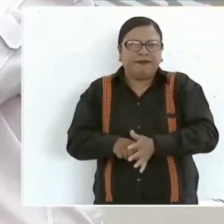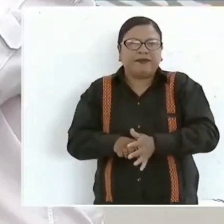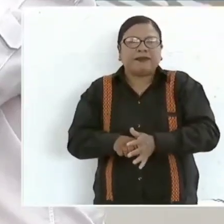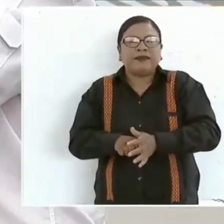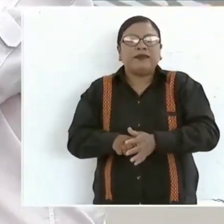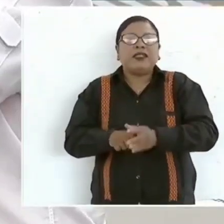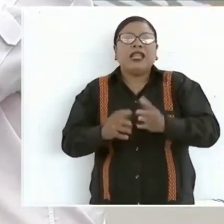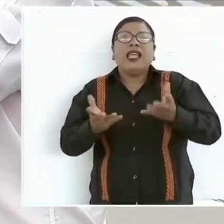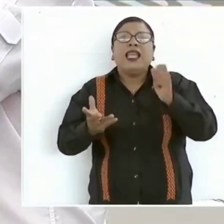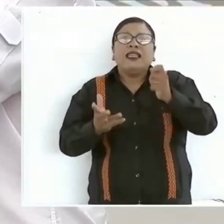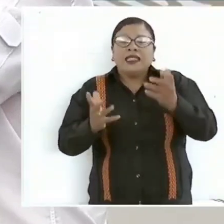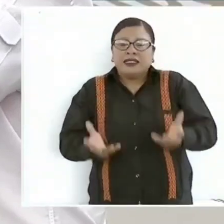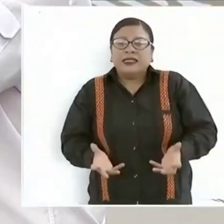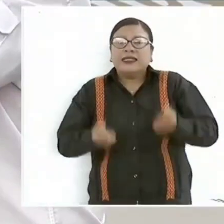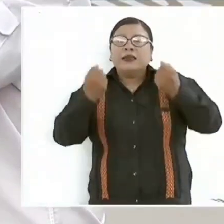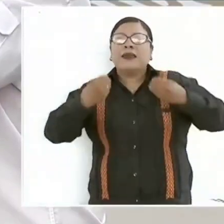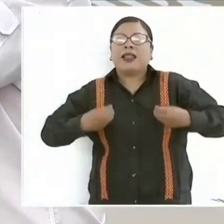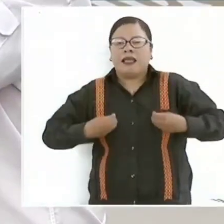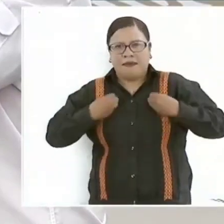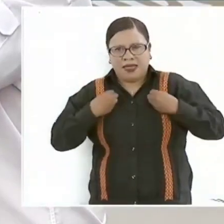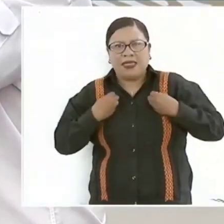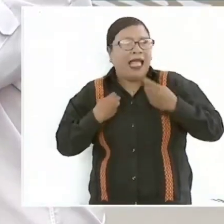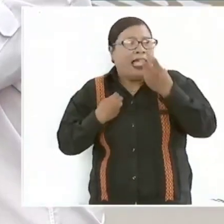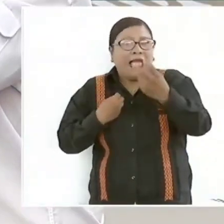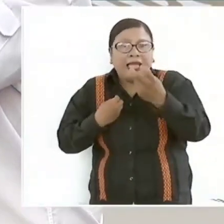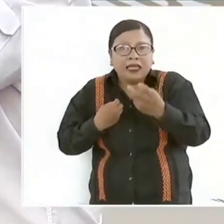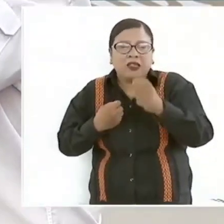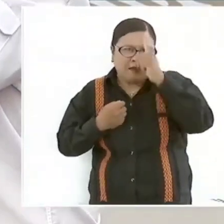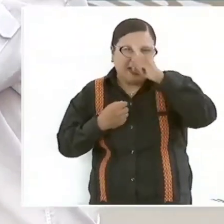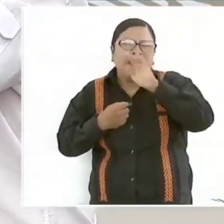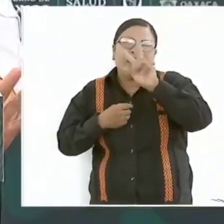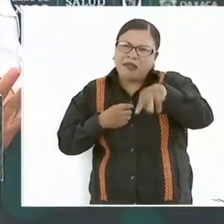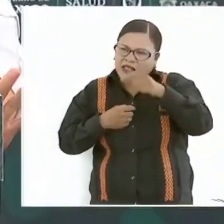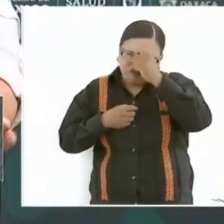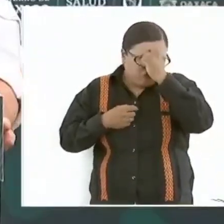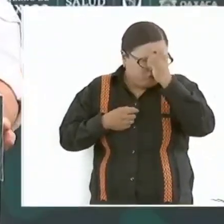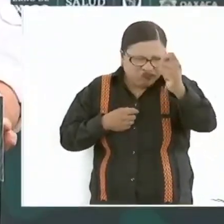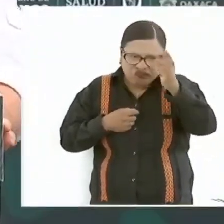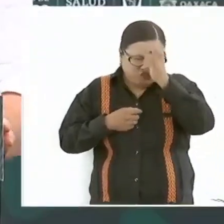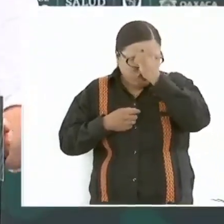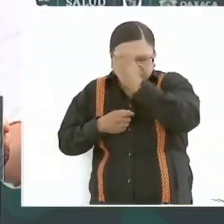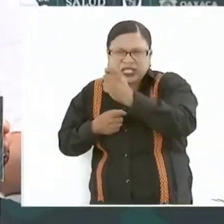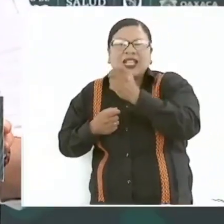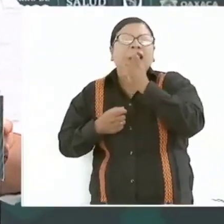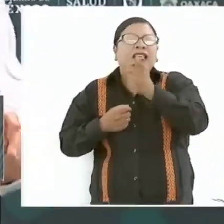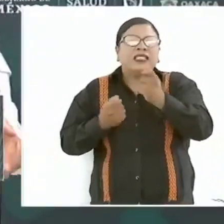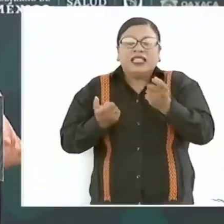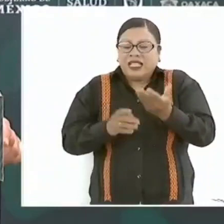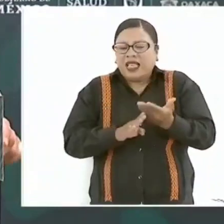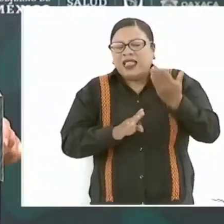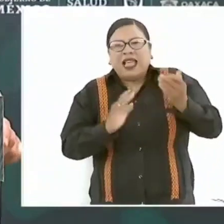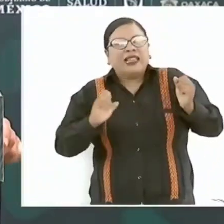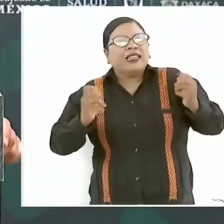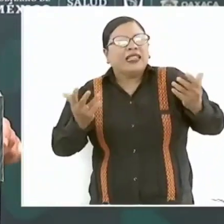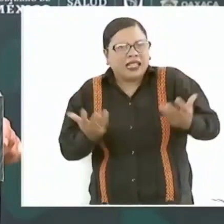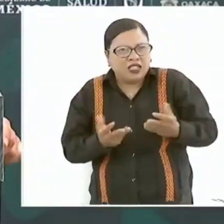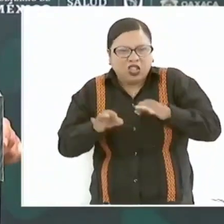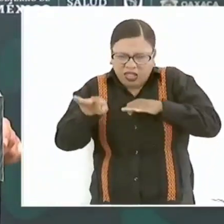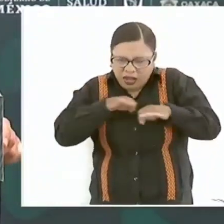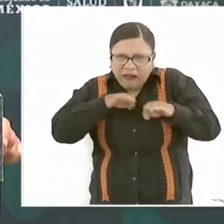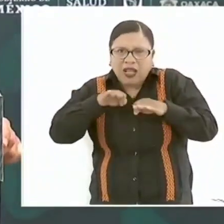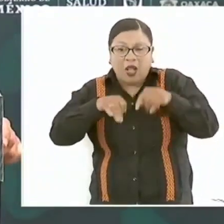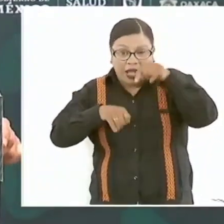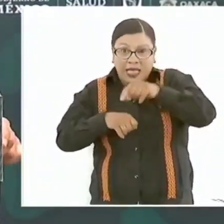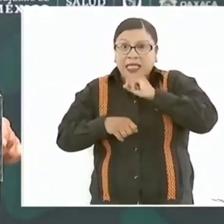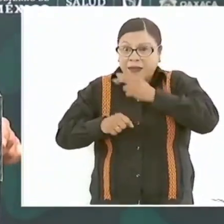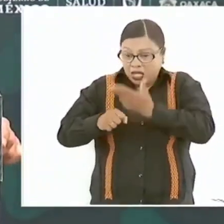a salvar vidas. Y ahí es donde siempre debe de haber un reconocimiento permanente a lo que se hizo. Lo que se hizo también en este